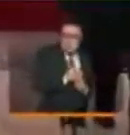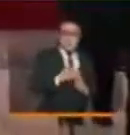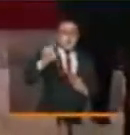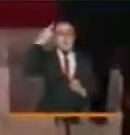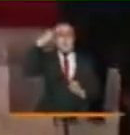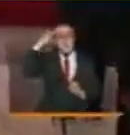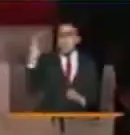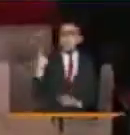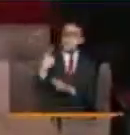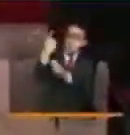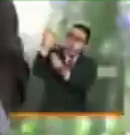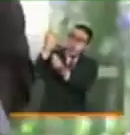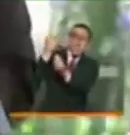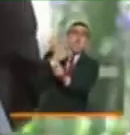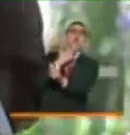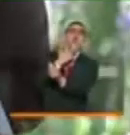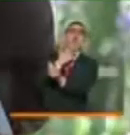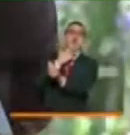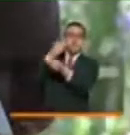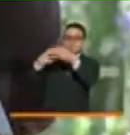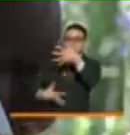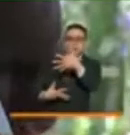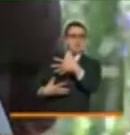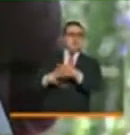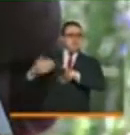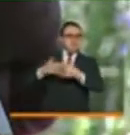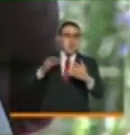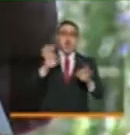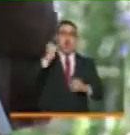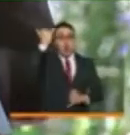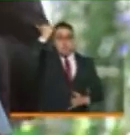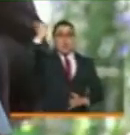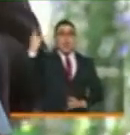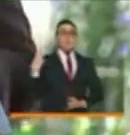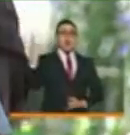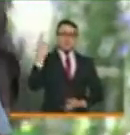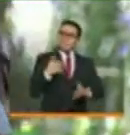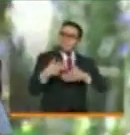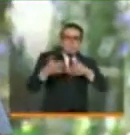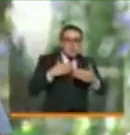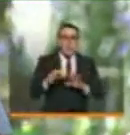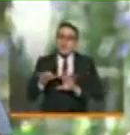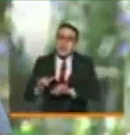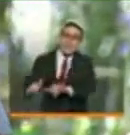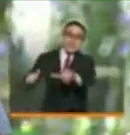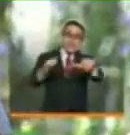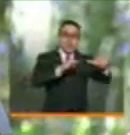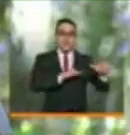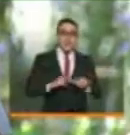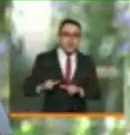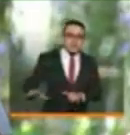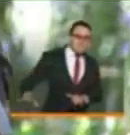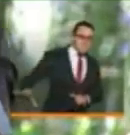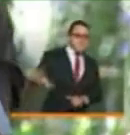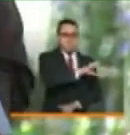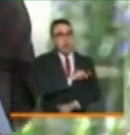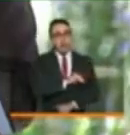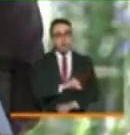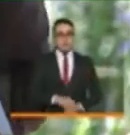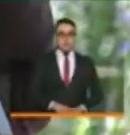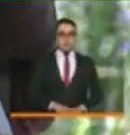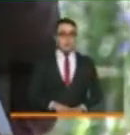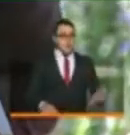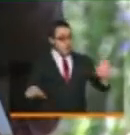colores partidistas, ni hay ideologías, sino hay una causa común. En función